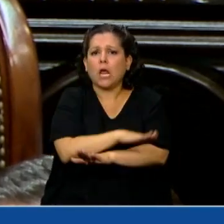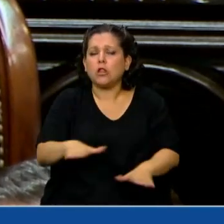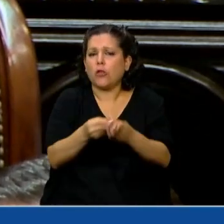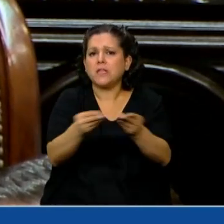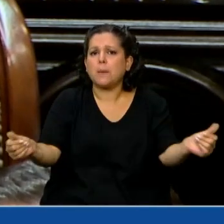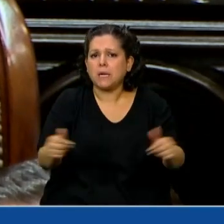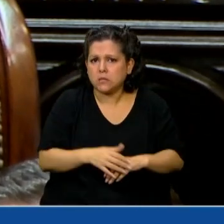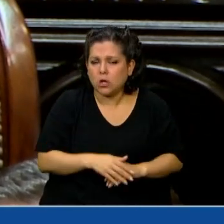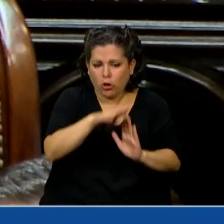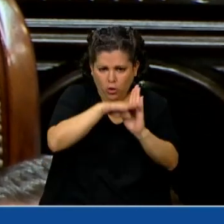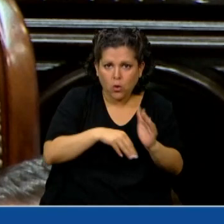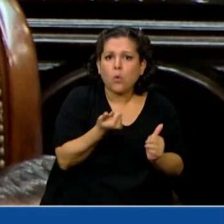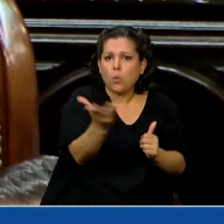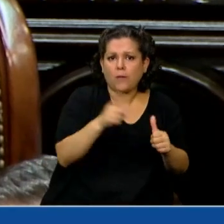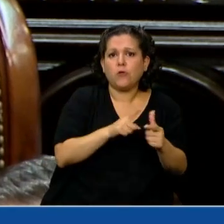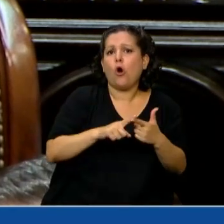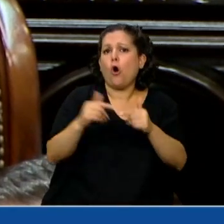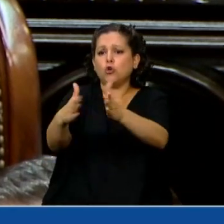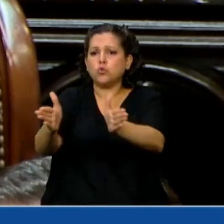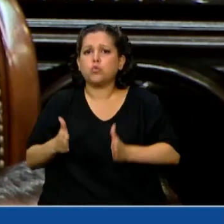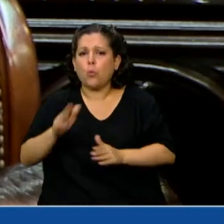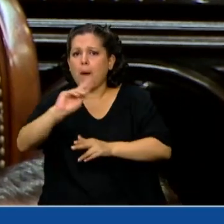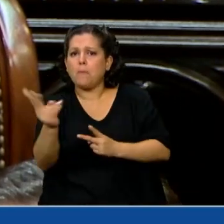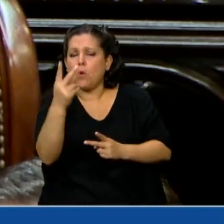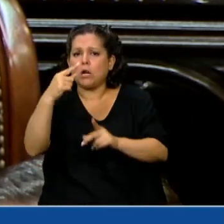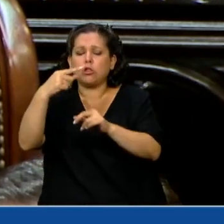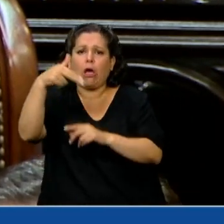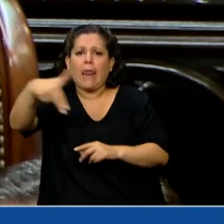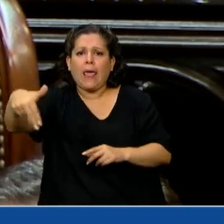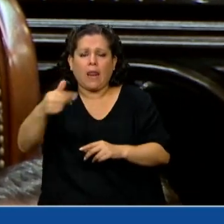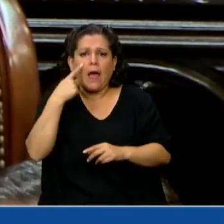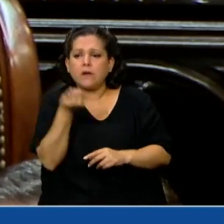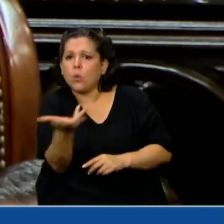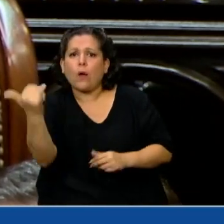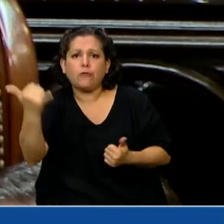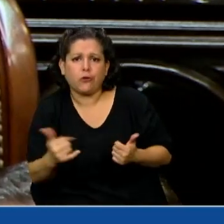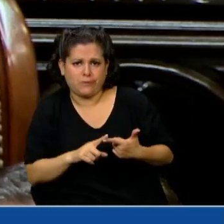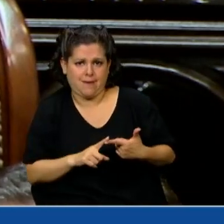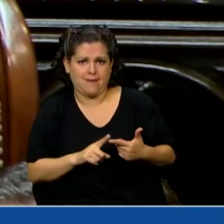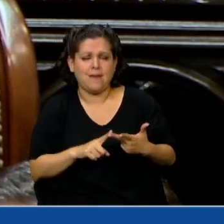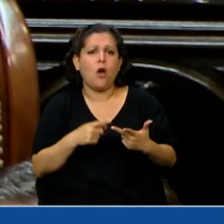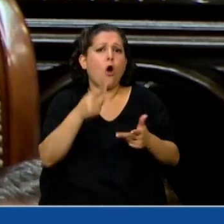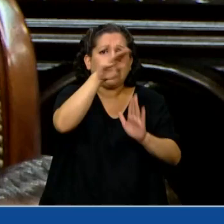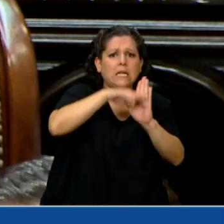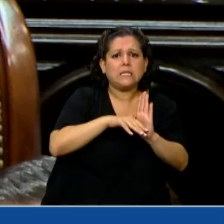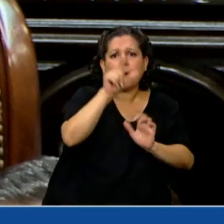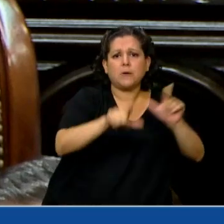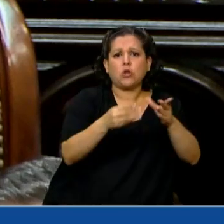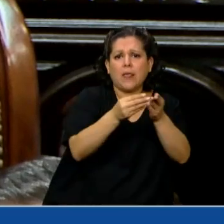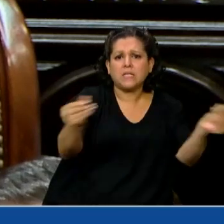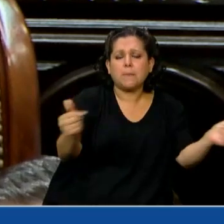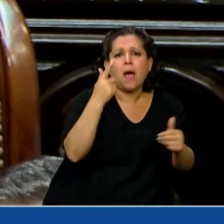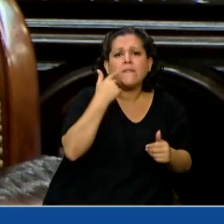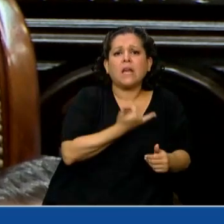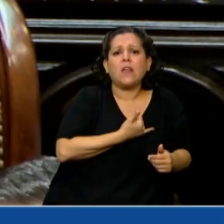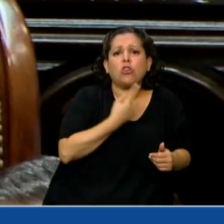la lista de las tumbas NN que todavía hasta el día de hoy siguen apareciendo, la lista de los desaparecidos y diciendo